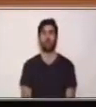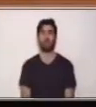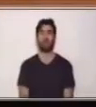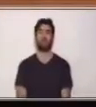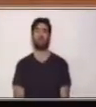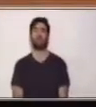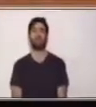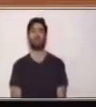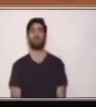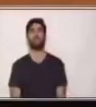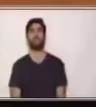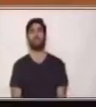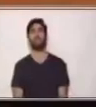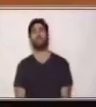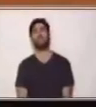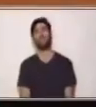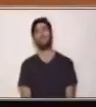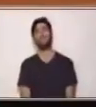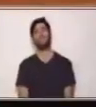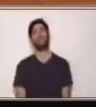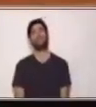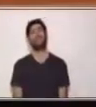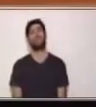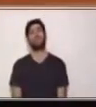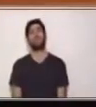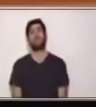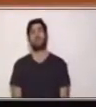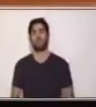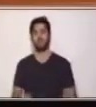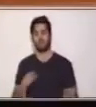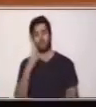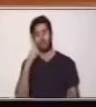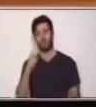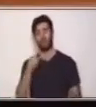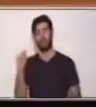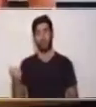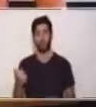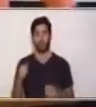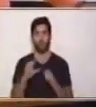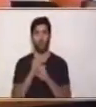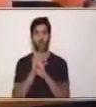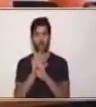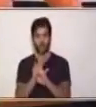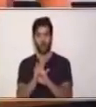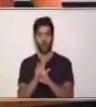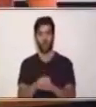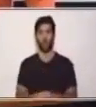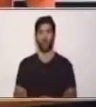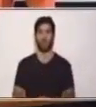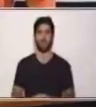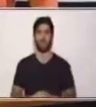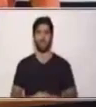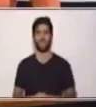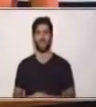operación combinada. Realicemos otro ejemplo así práctico.